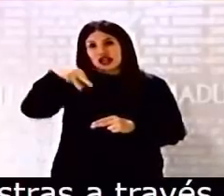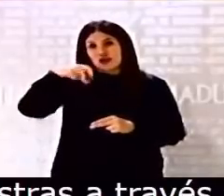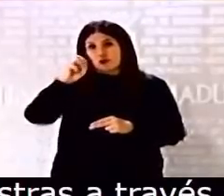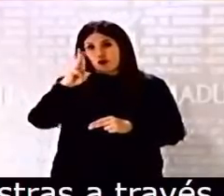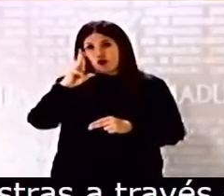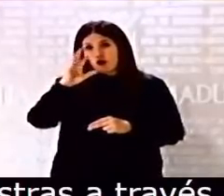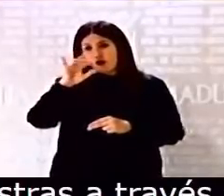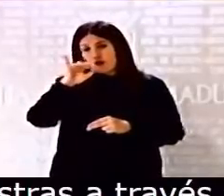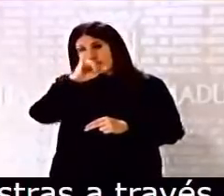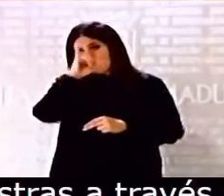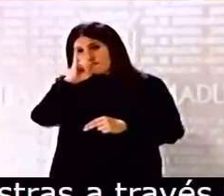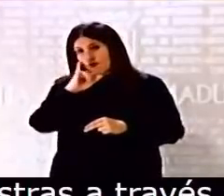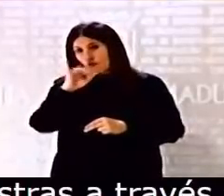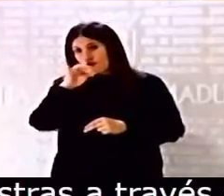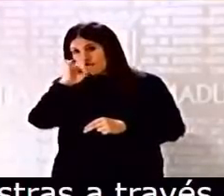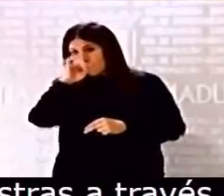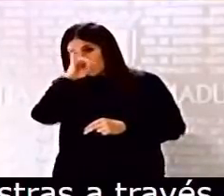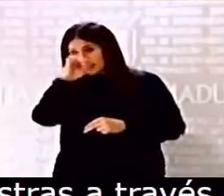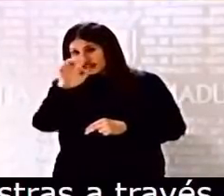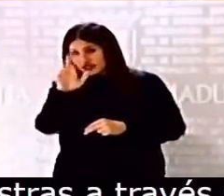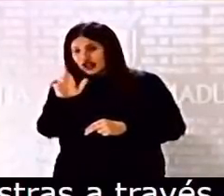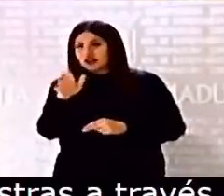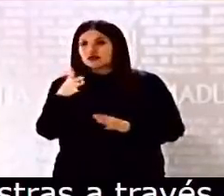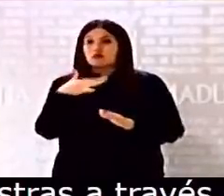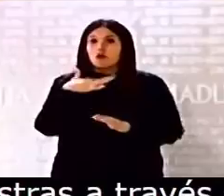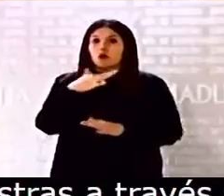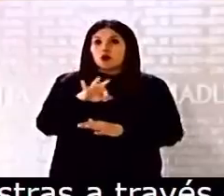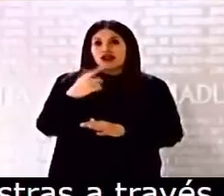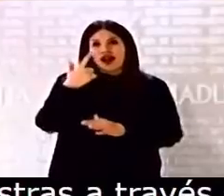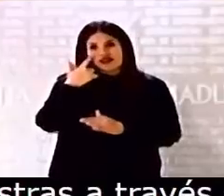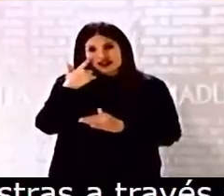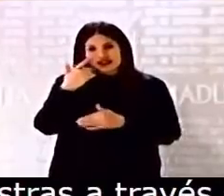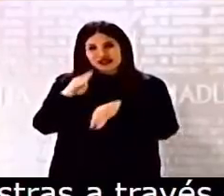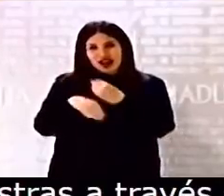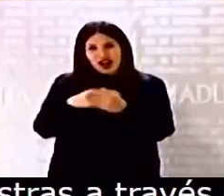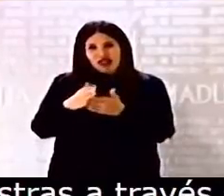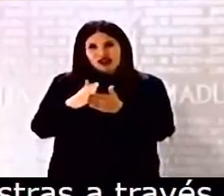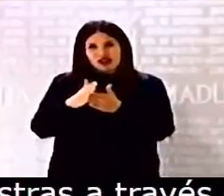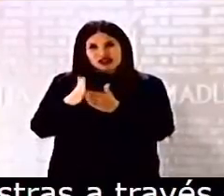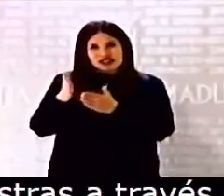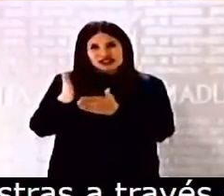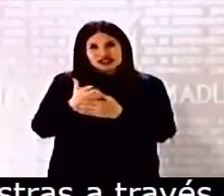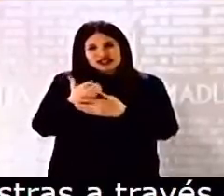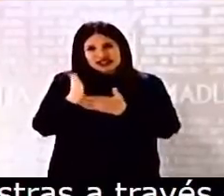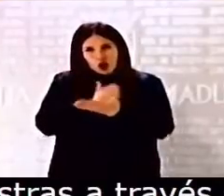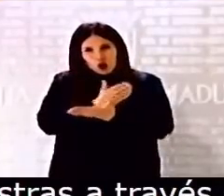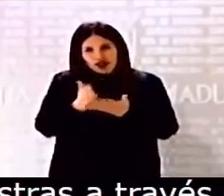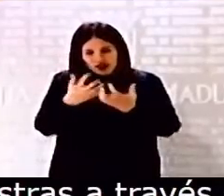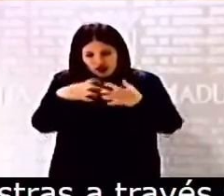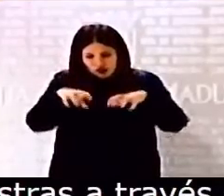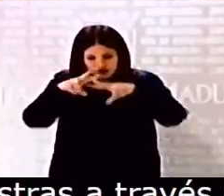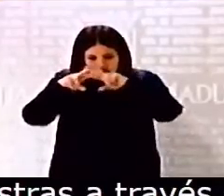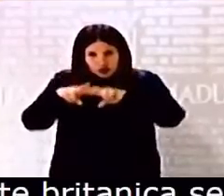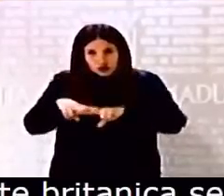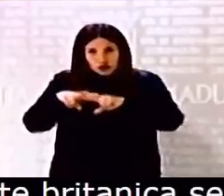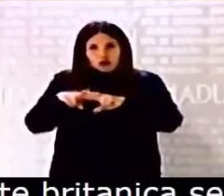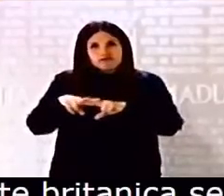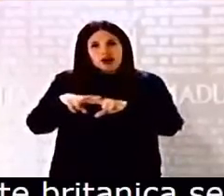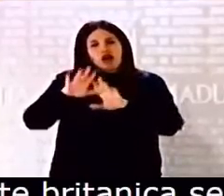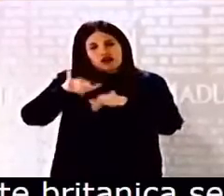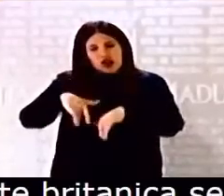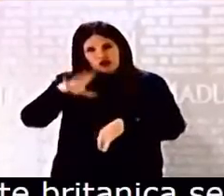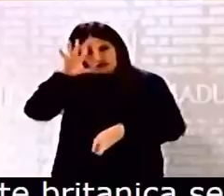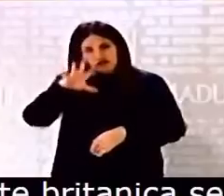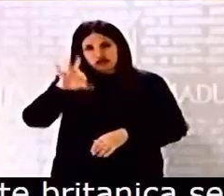nos orienta hacia la variante británica, se pudiese hacer secuenciación, se les decide repetir y debían estar en un